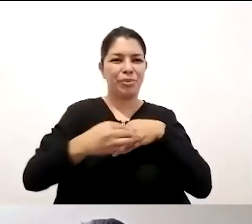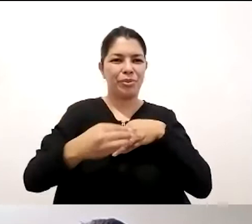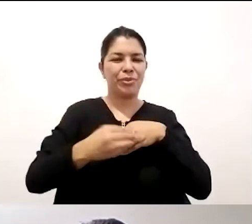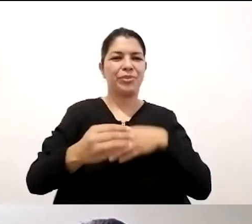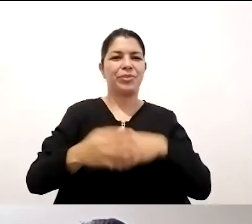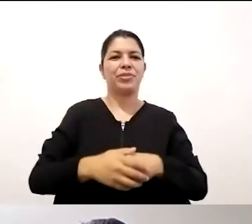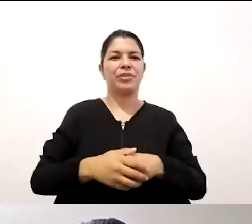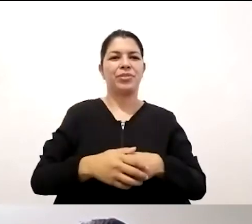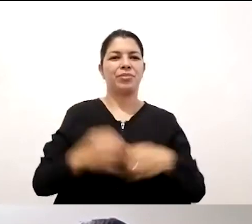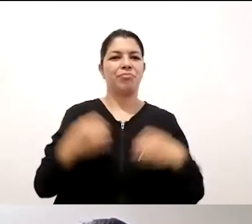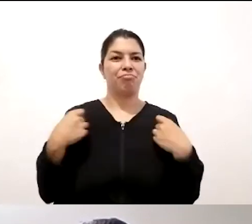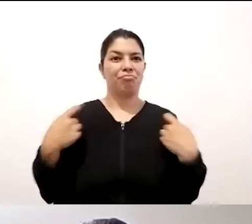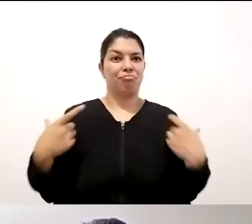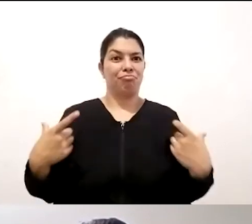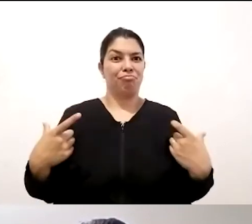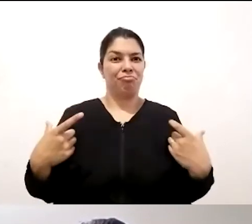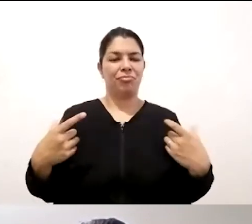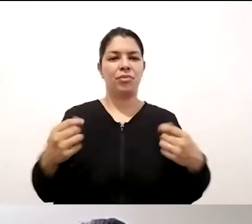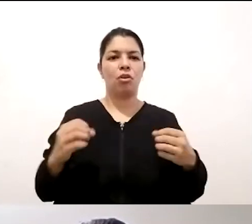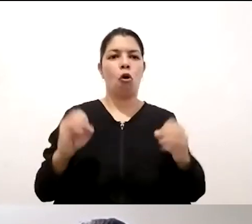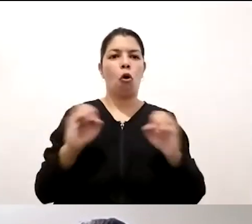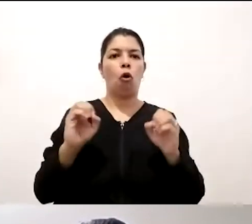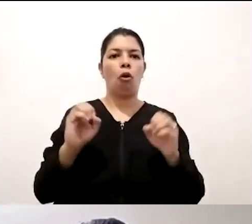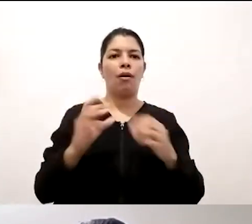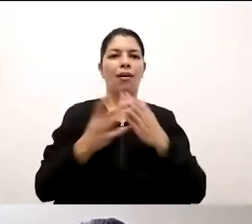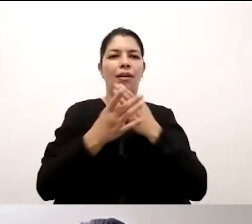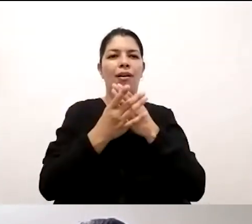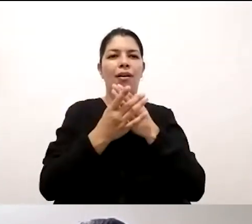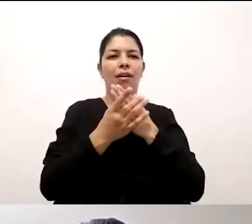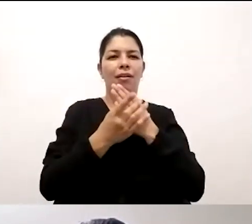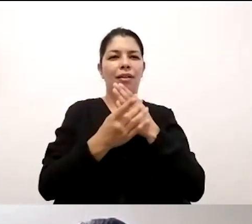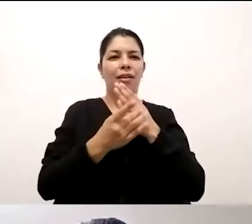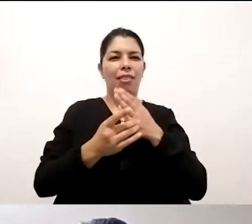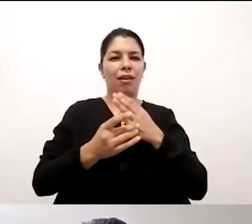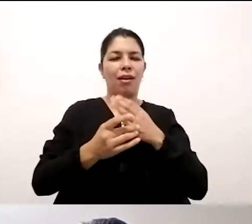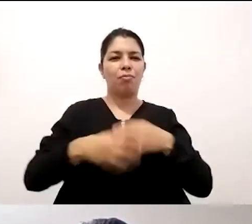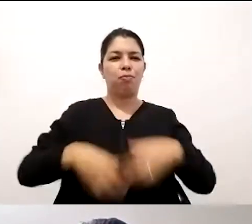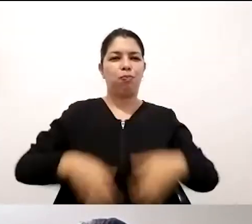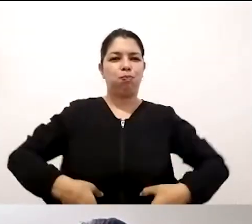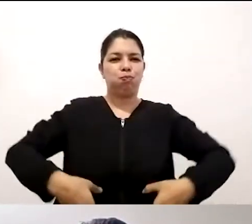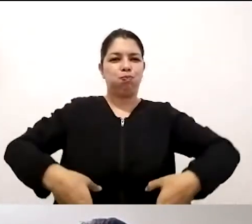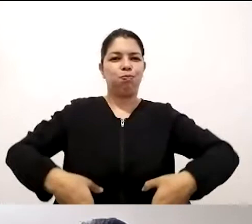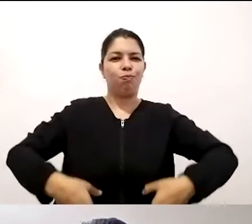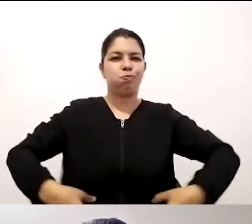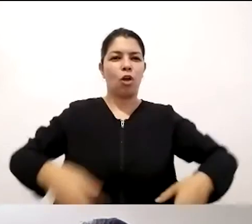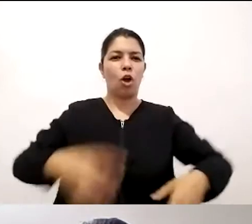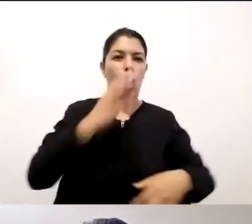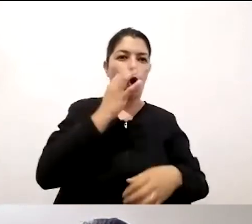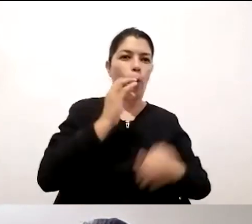de grasa en diferentes zonas del cuerpo, que para hombres y mujeres en algunos casos son distintos.